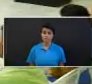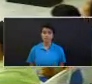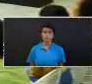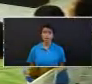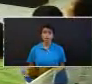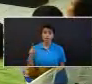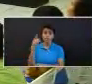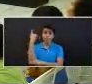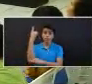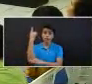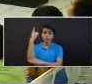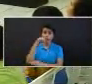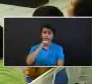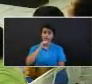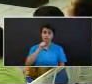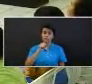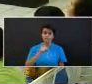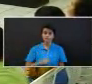Lo importante es